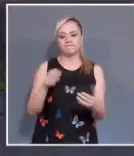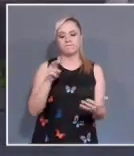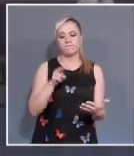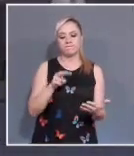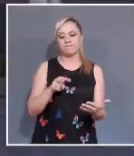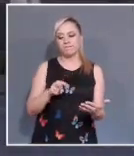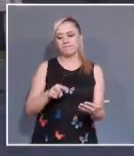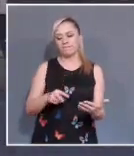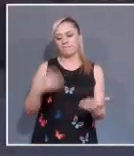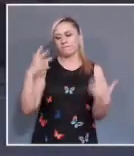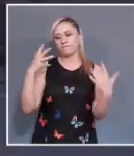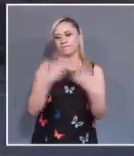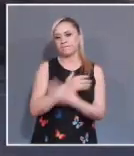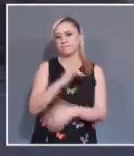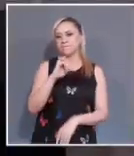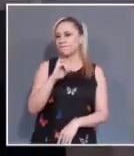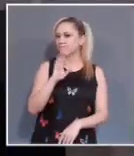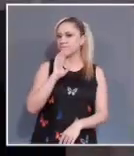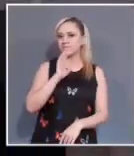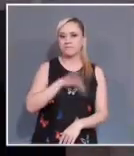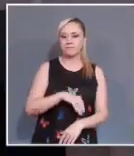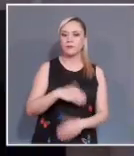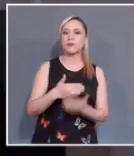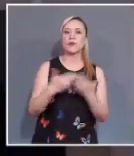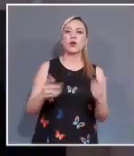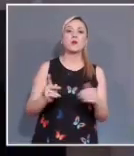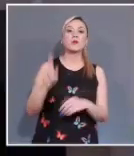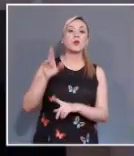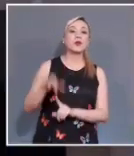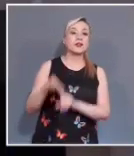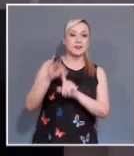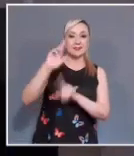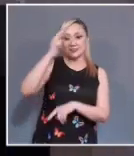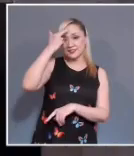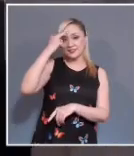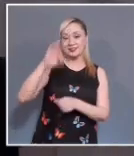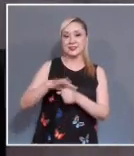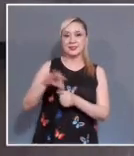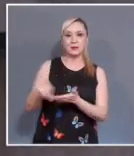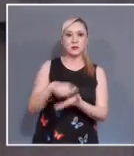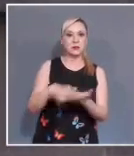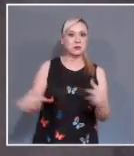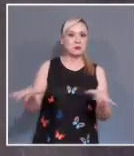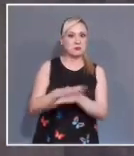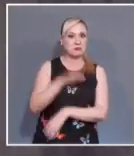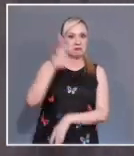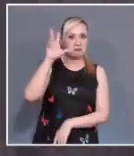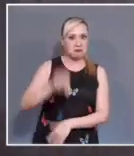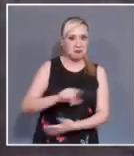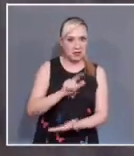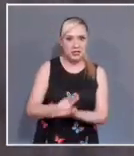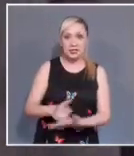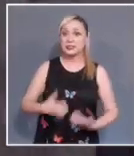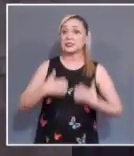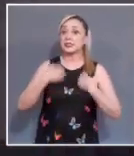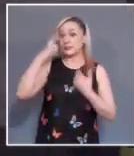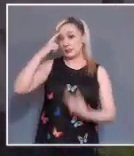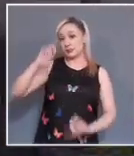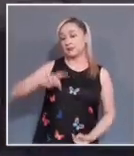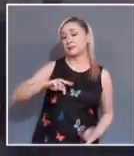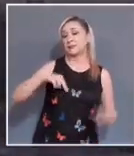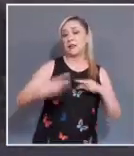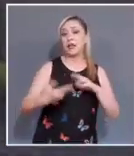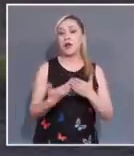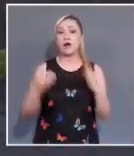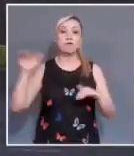parte de las reformas político-electorales, se advierte que llamar a votar y no votar por determinadas opciones políticas, por lo